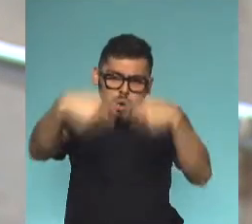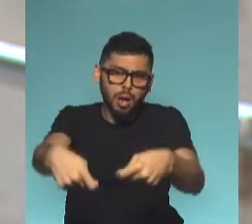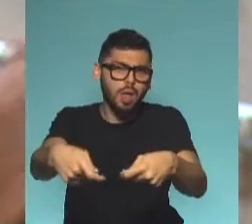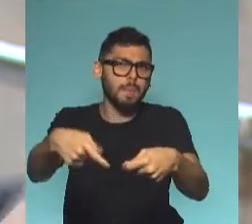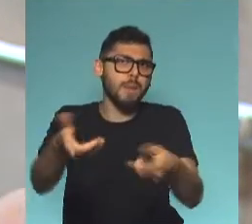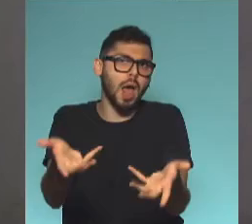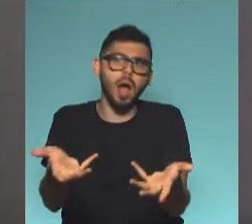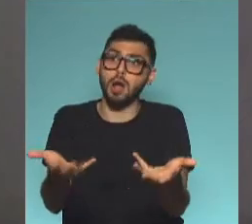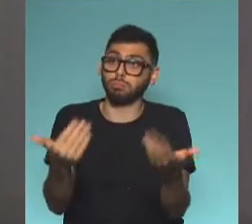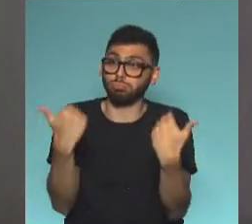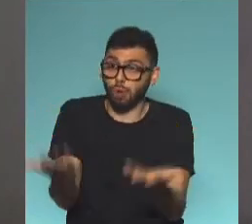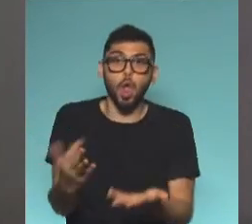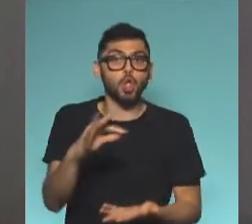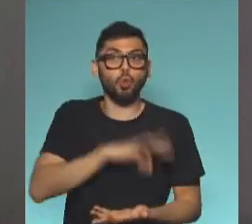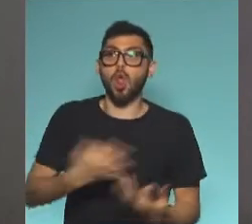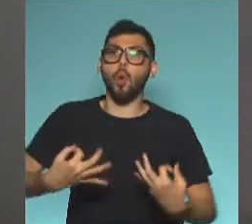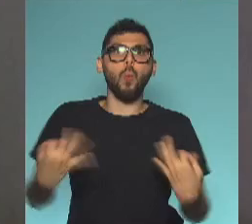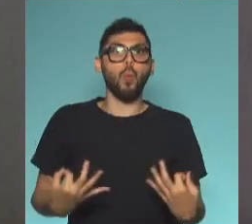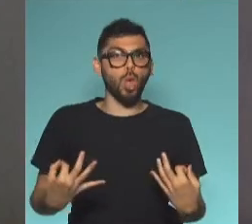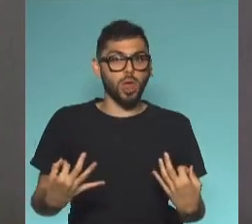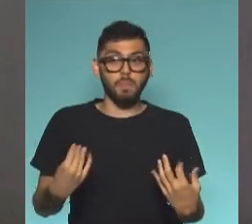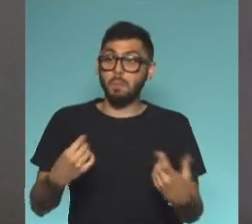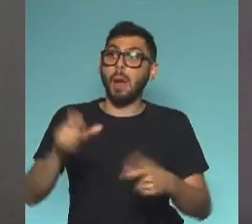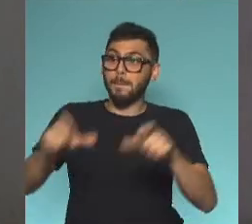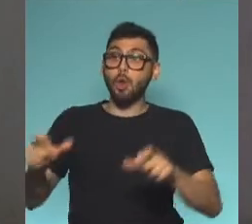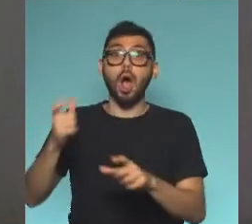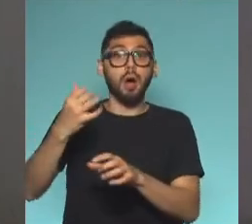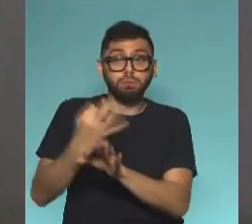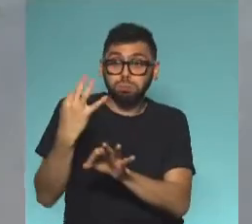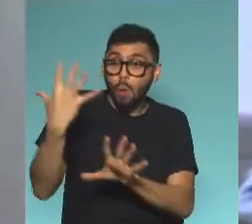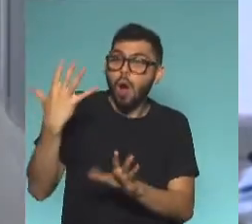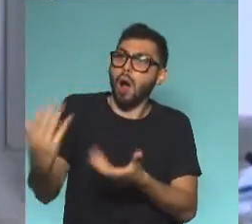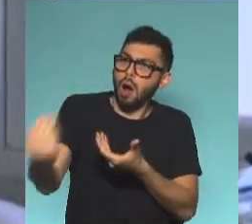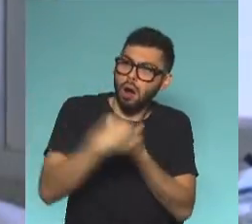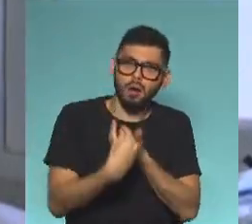podamos llegar a ofrecer sueldos razonables para que el personal calificado ingrese al hospital.